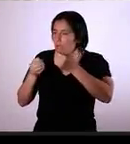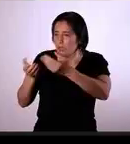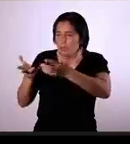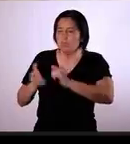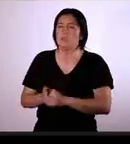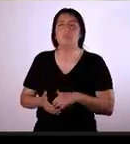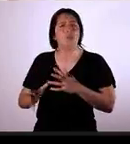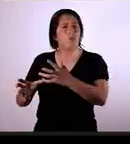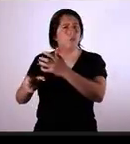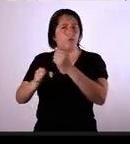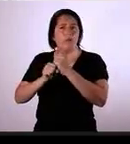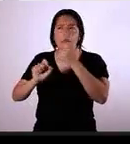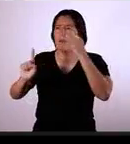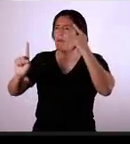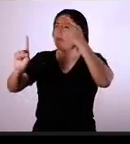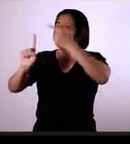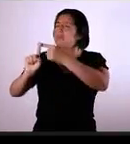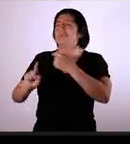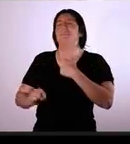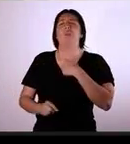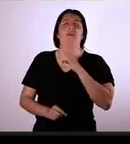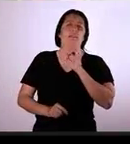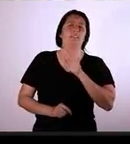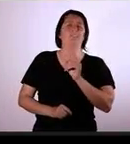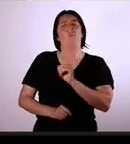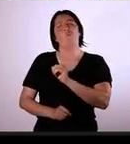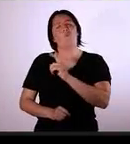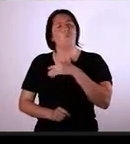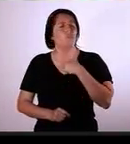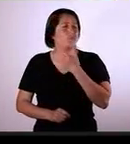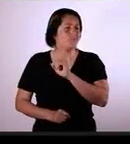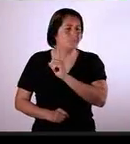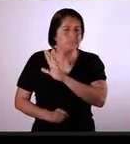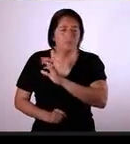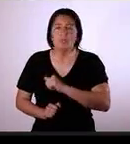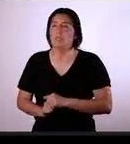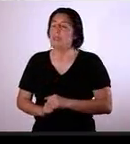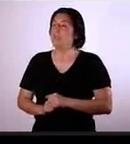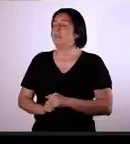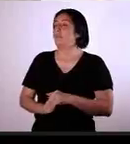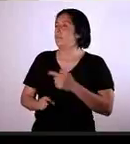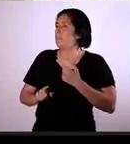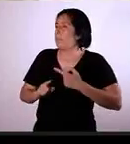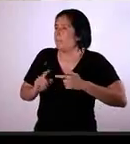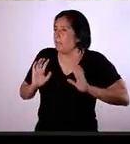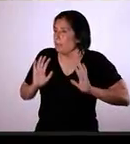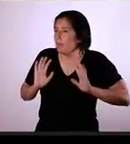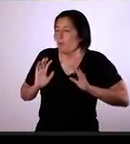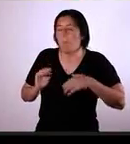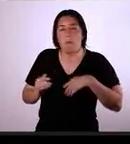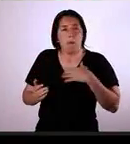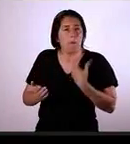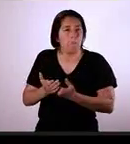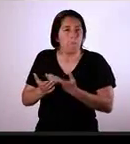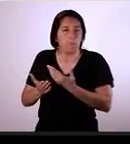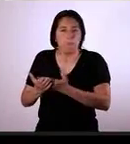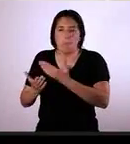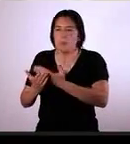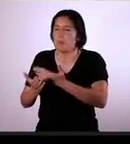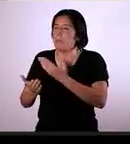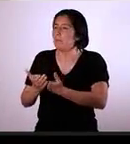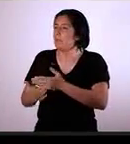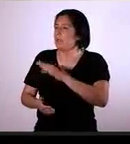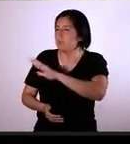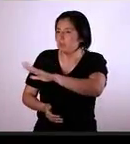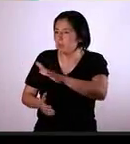de poder lograr objetivos que a veces uno dice, no lo van a poder hacer. Pero nos ha ido demostrando él con